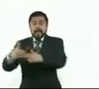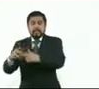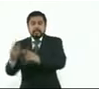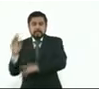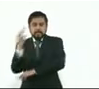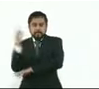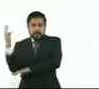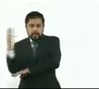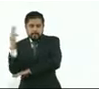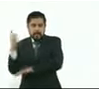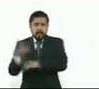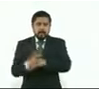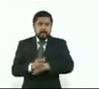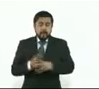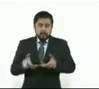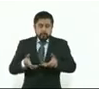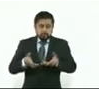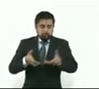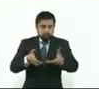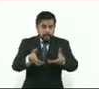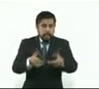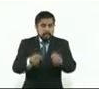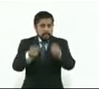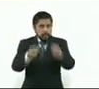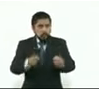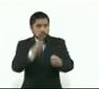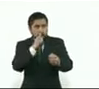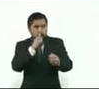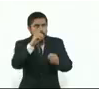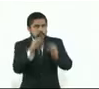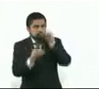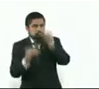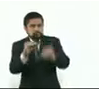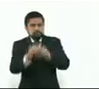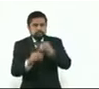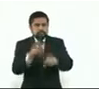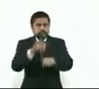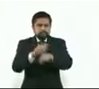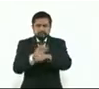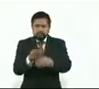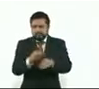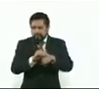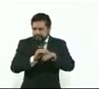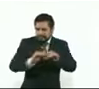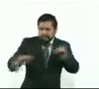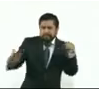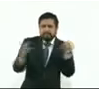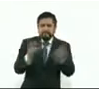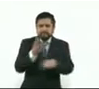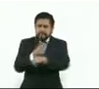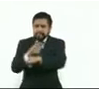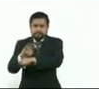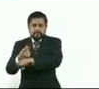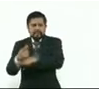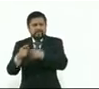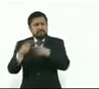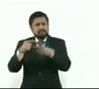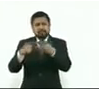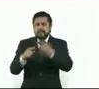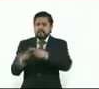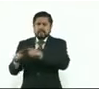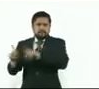y la rehabilitación del asfalto, entre otras acciones que vamos a apoyar a la alcaldía. Esto lo hacemos